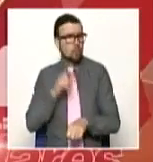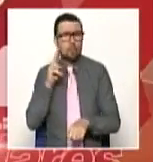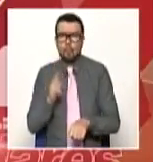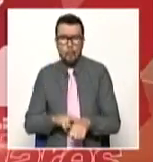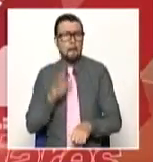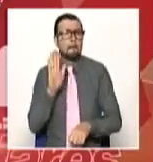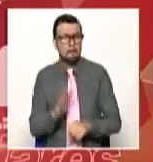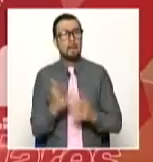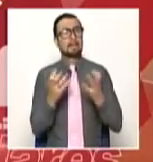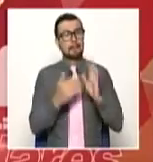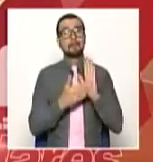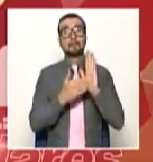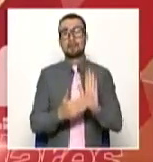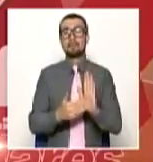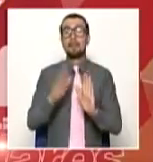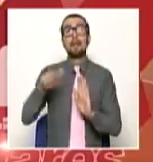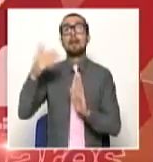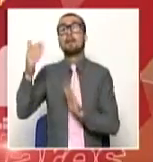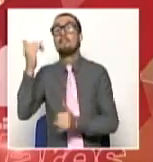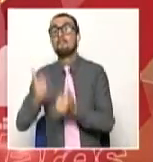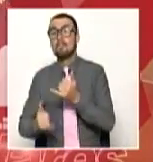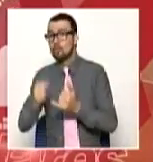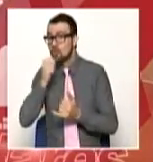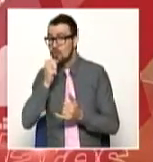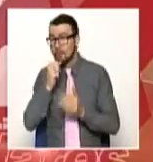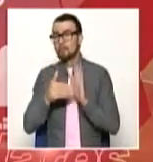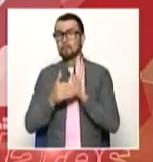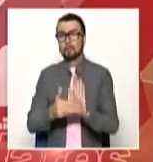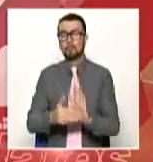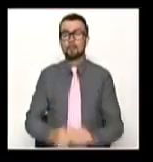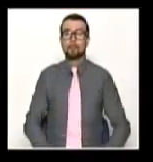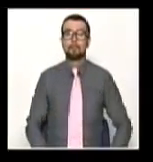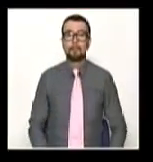natural. Espere todos los detalles al final en Cine Estrellas.